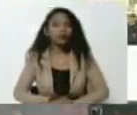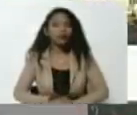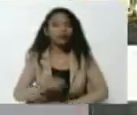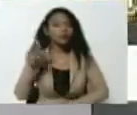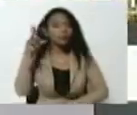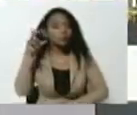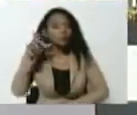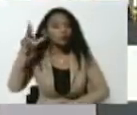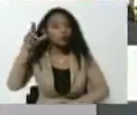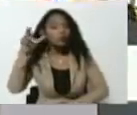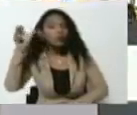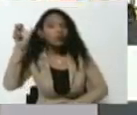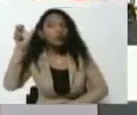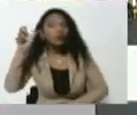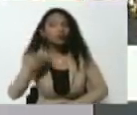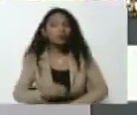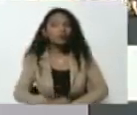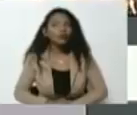y suena,